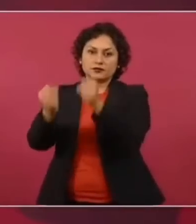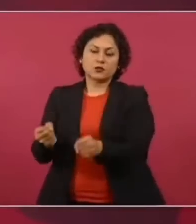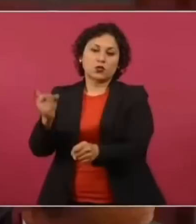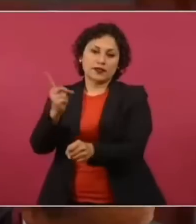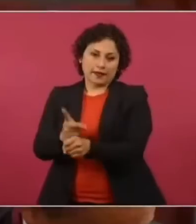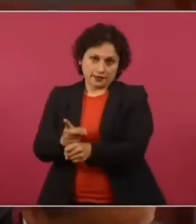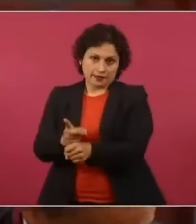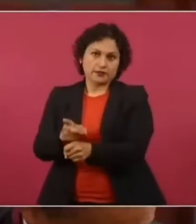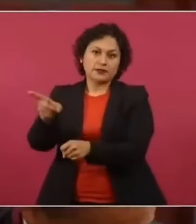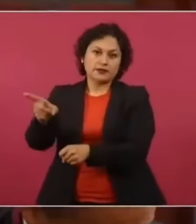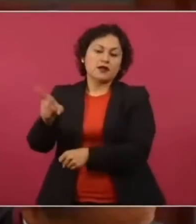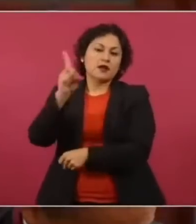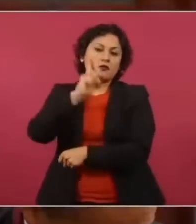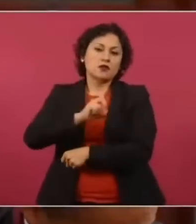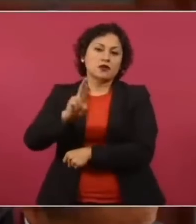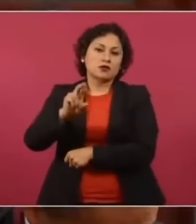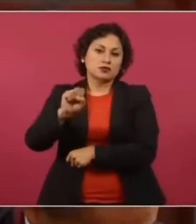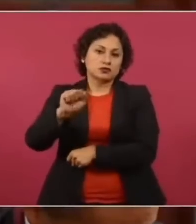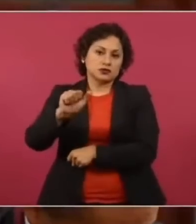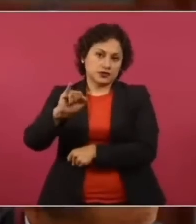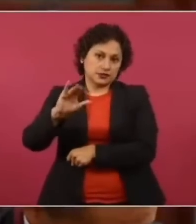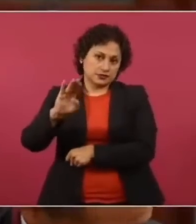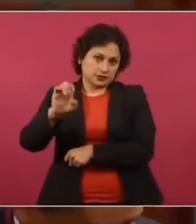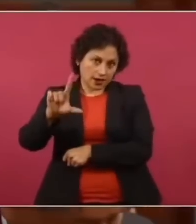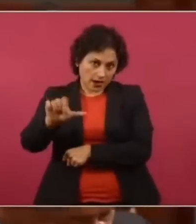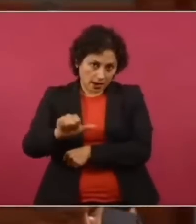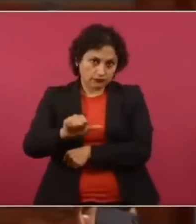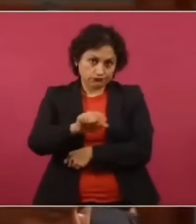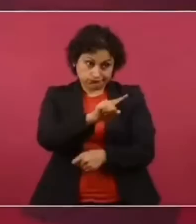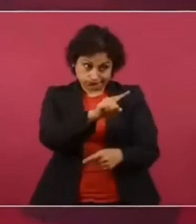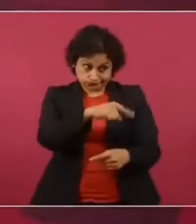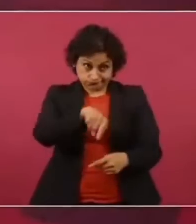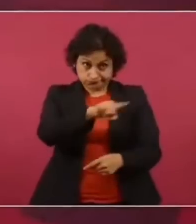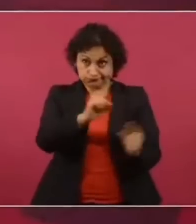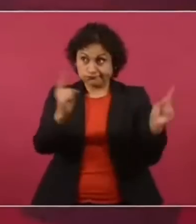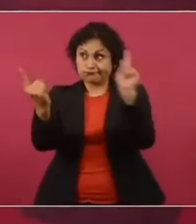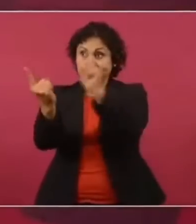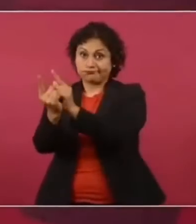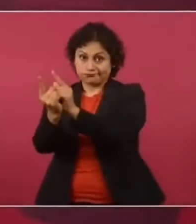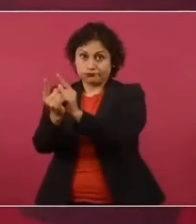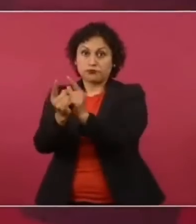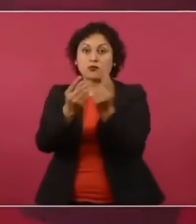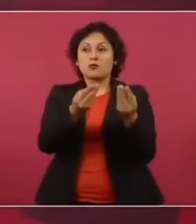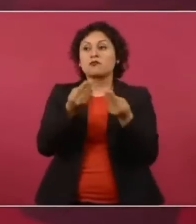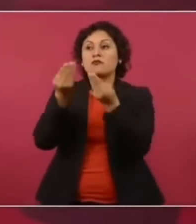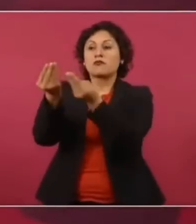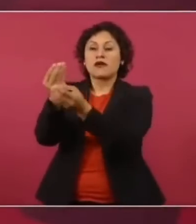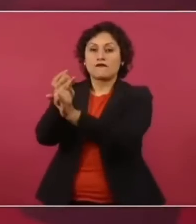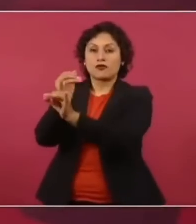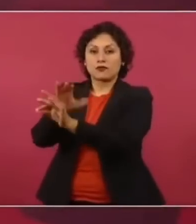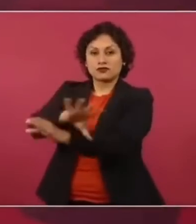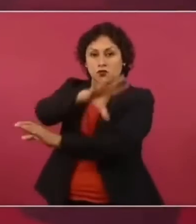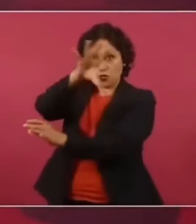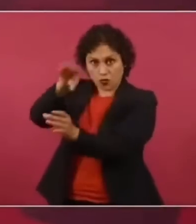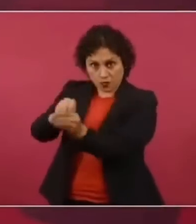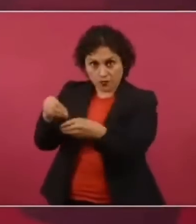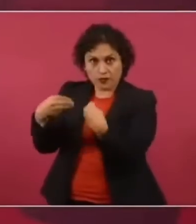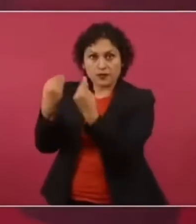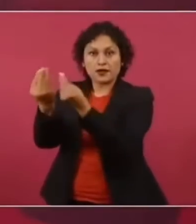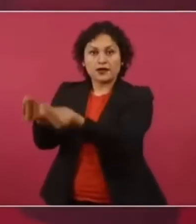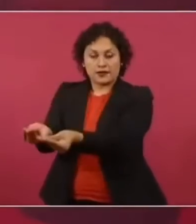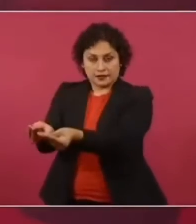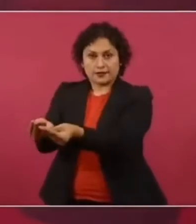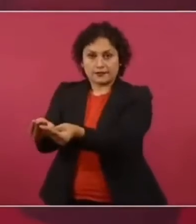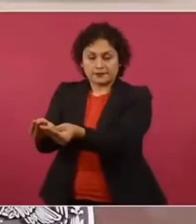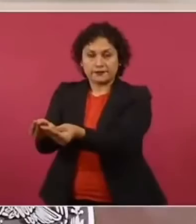Ciudadana, Rosa Isela Rodríguez, que nos den todos los datos y que se